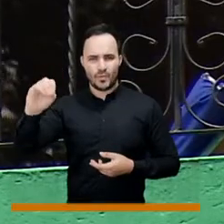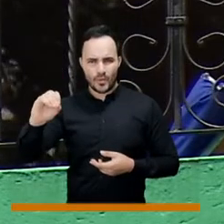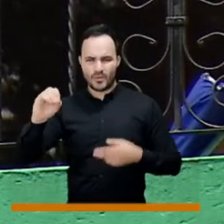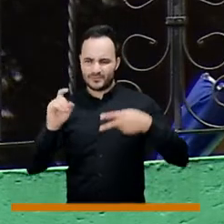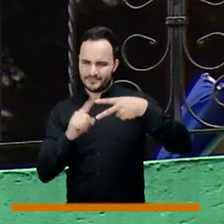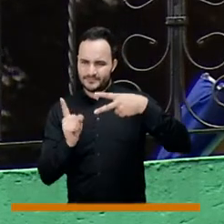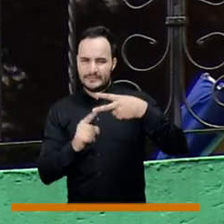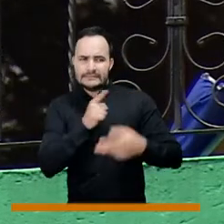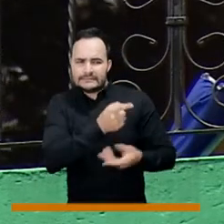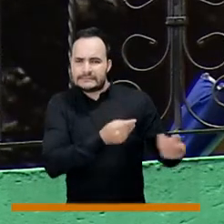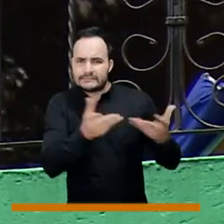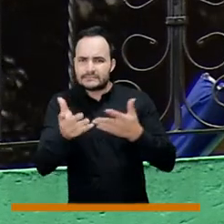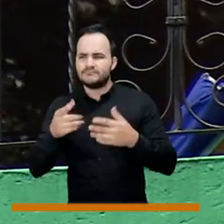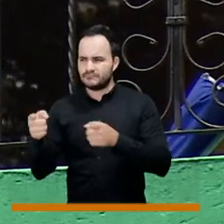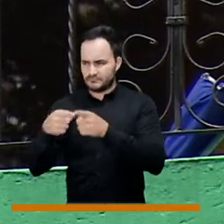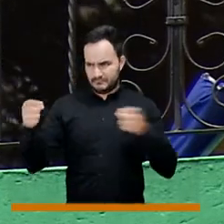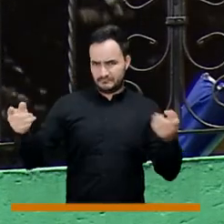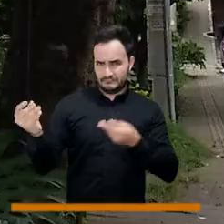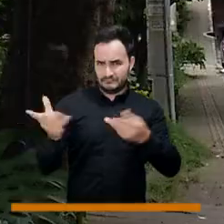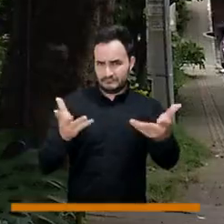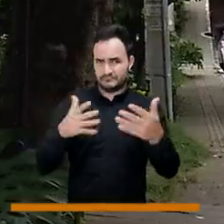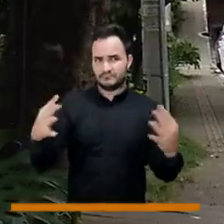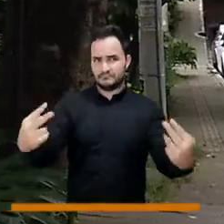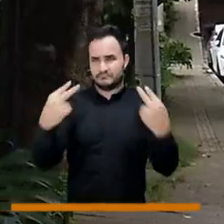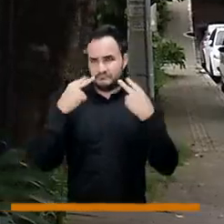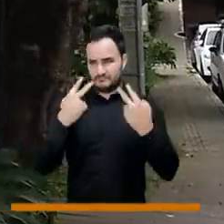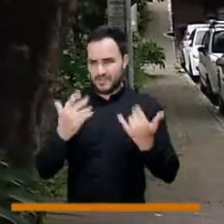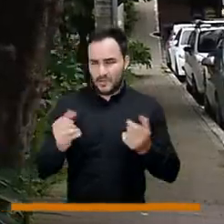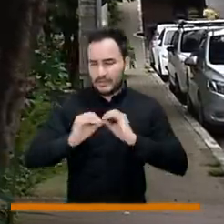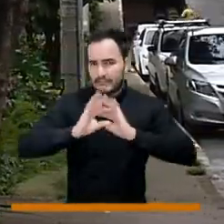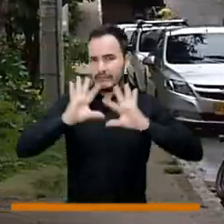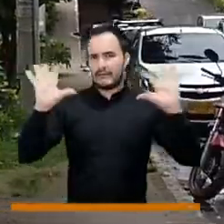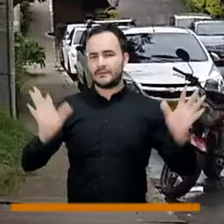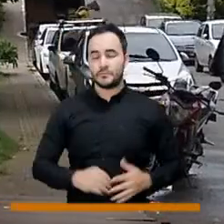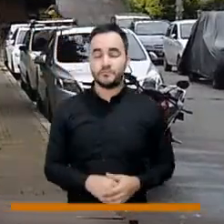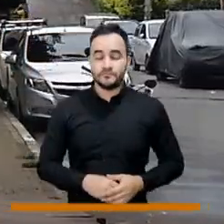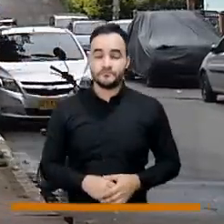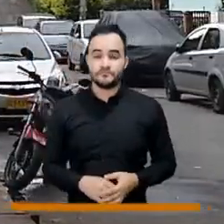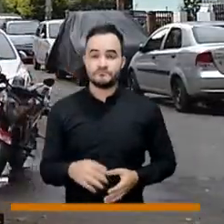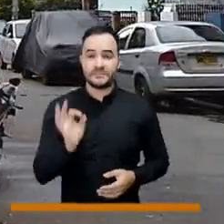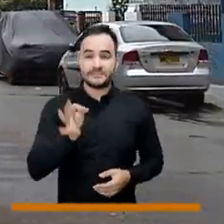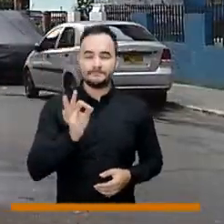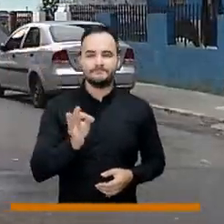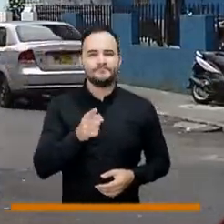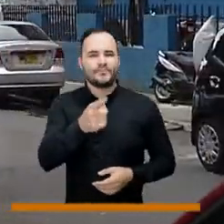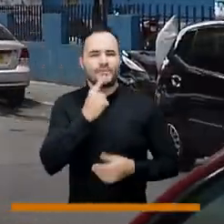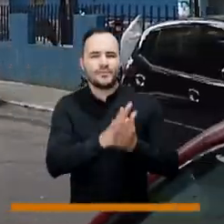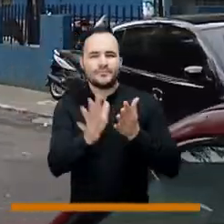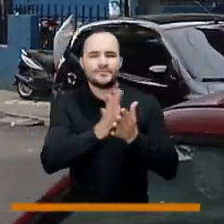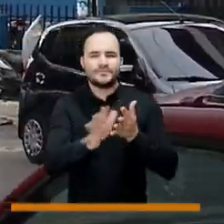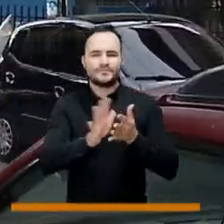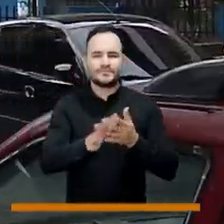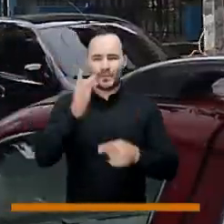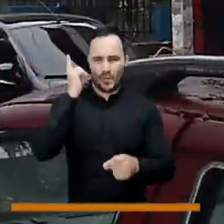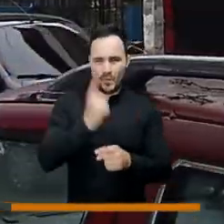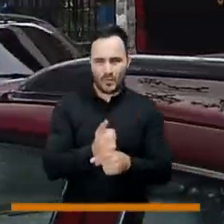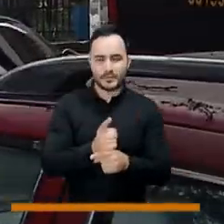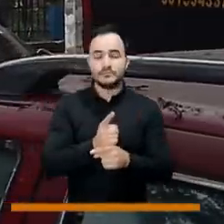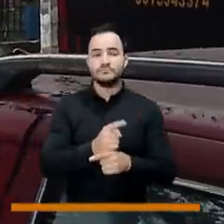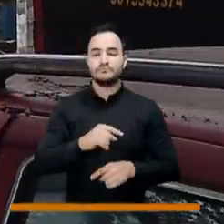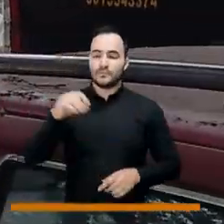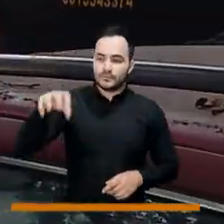el emprendimiento en ese mismo campo. Contémosle un poquito a nuestros televidentes acerca de estas dinámicas. Bueno, pues como lo acabas de